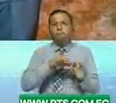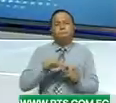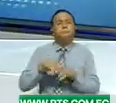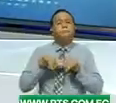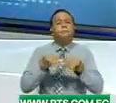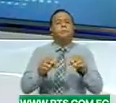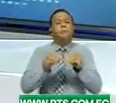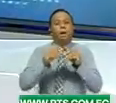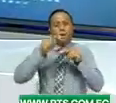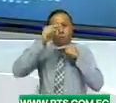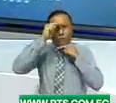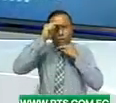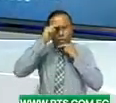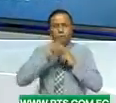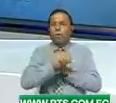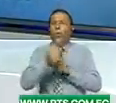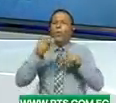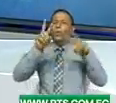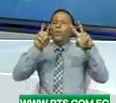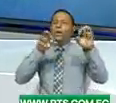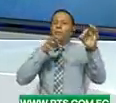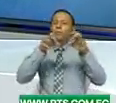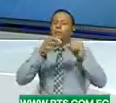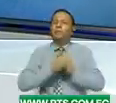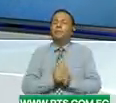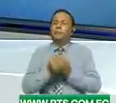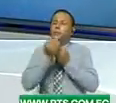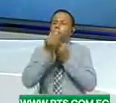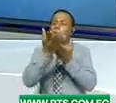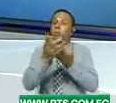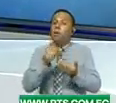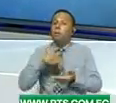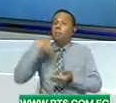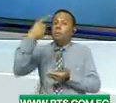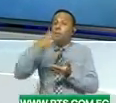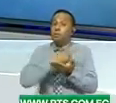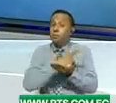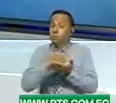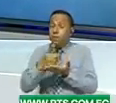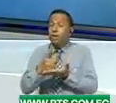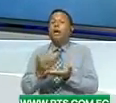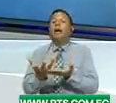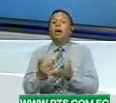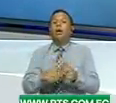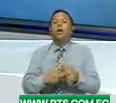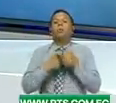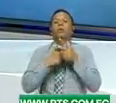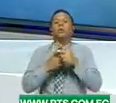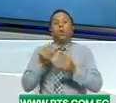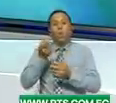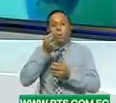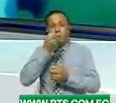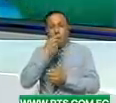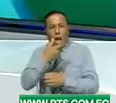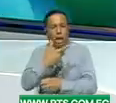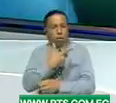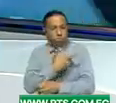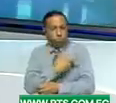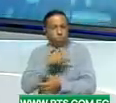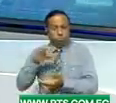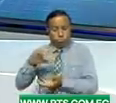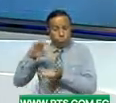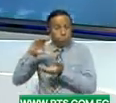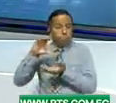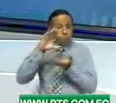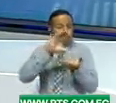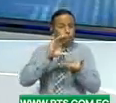más noticias y cambiamos de tema para contarles que la próxima semana iniciaría la entrega de medicamentos de la red de salud pública